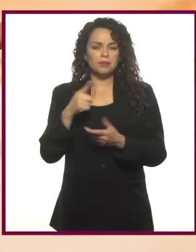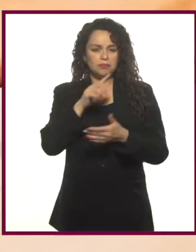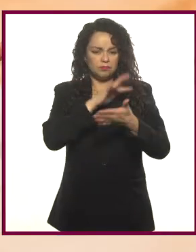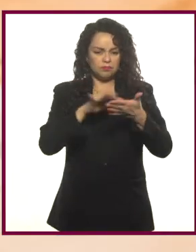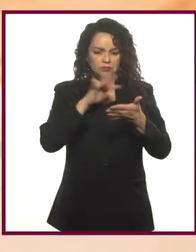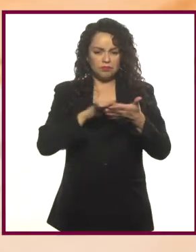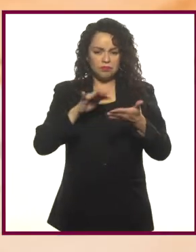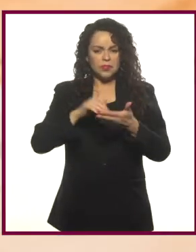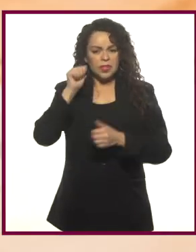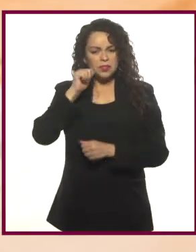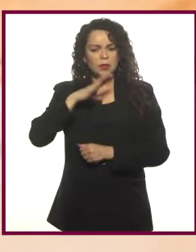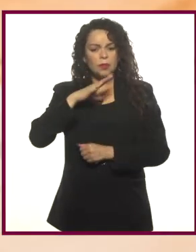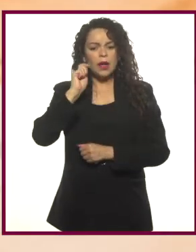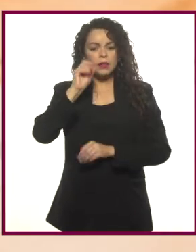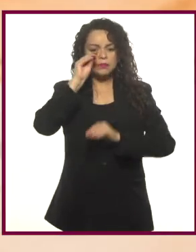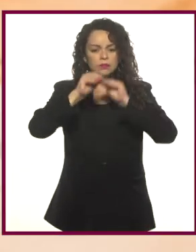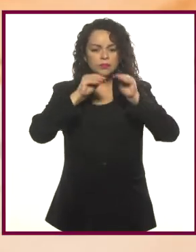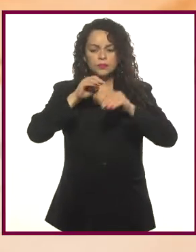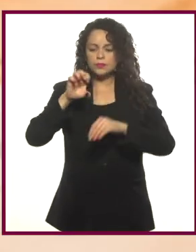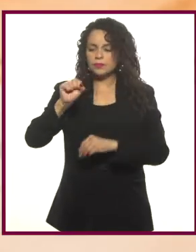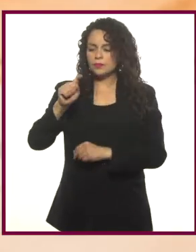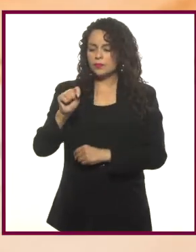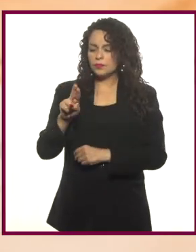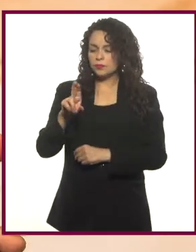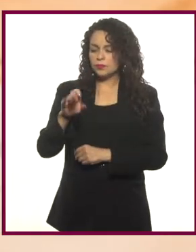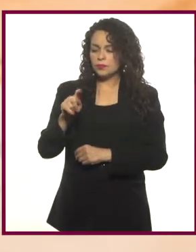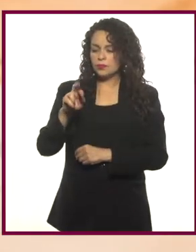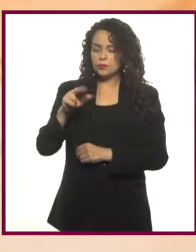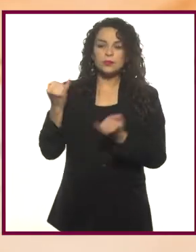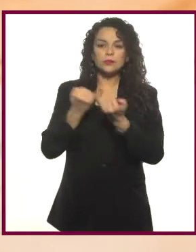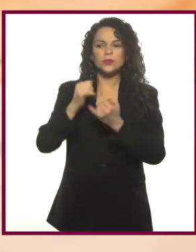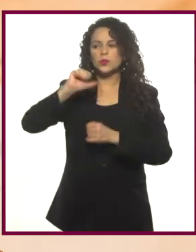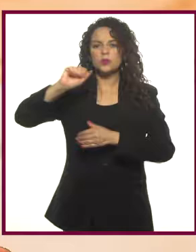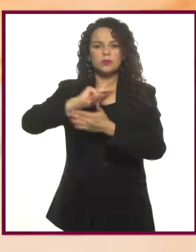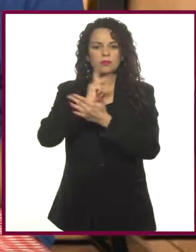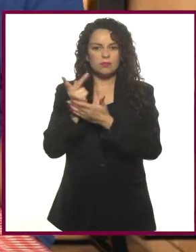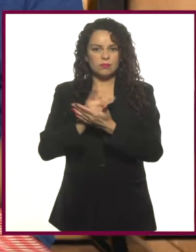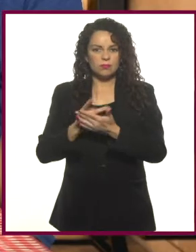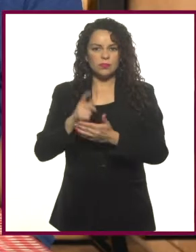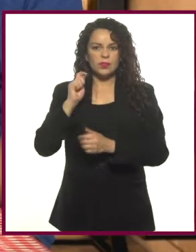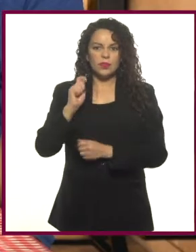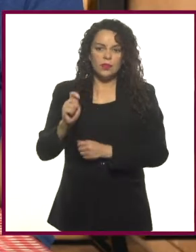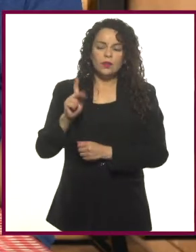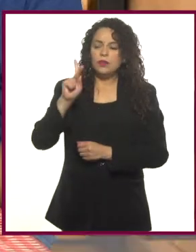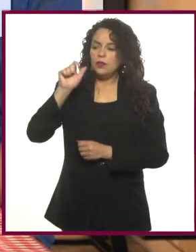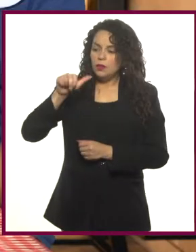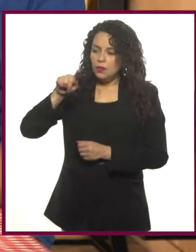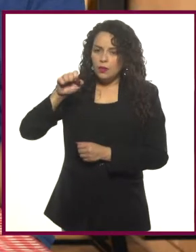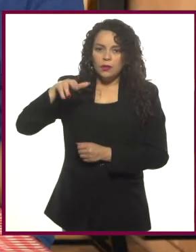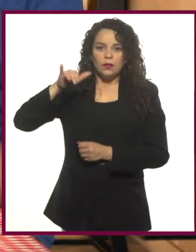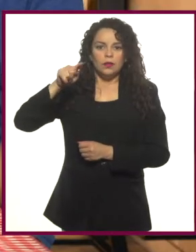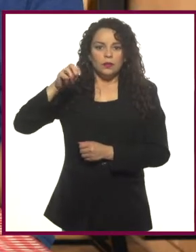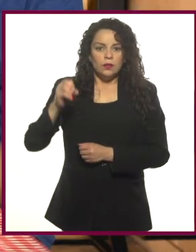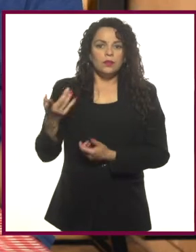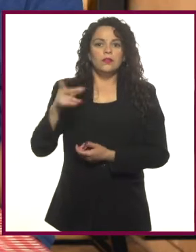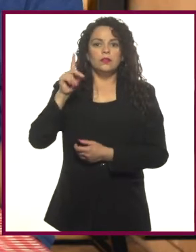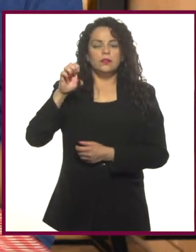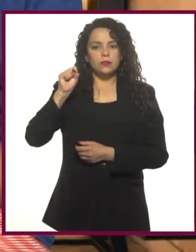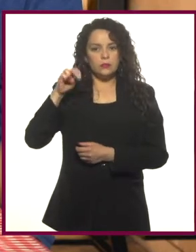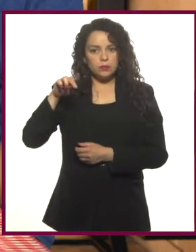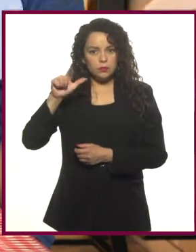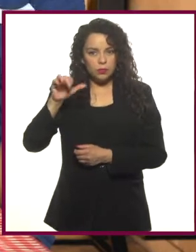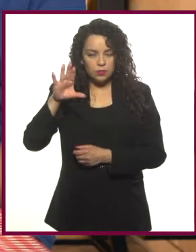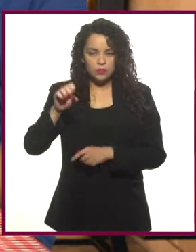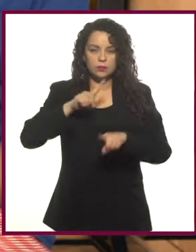Pero un relato generalmente tiene también una estructura, como lo hemos visto en otros programas. Ya sabes, un planteamiento, un nudo,